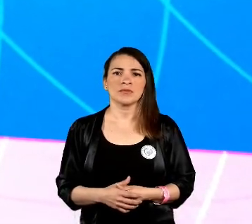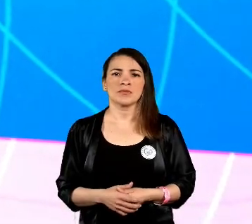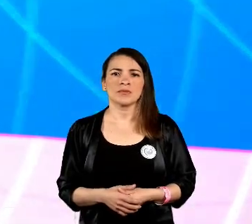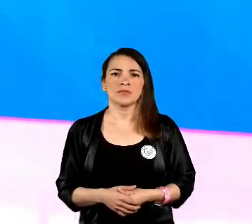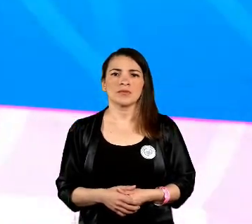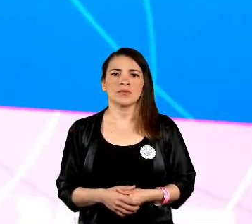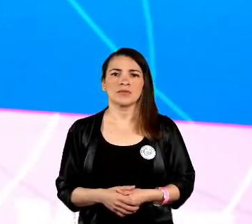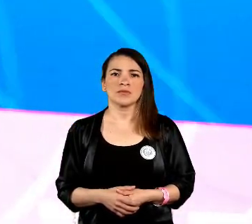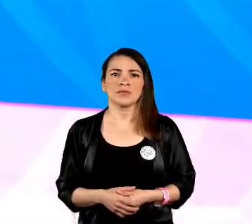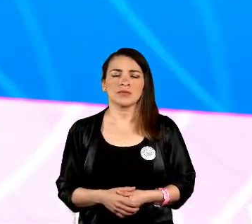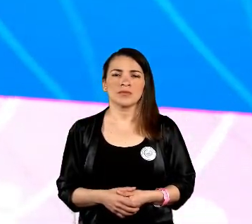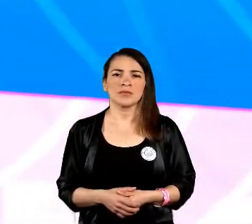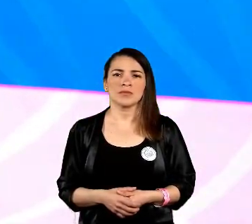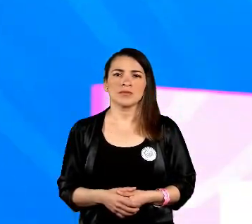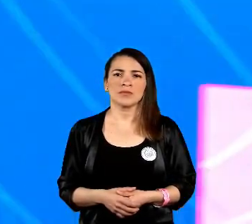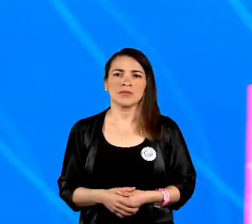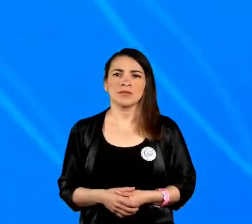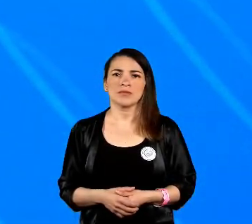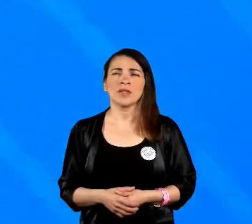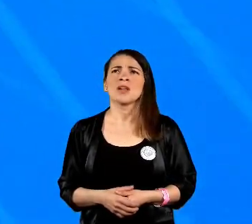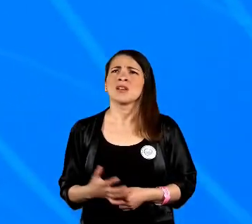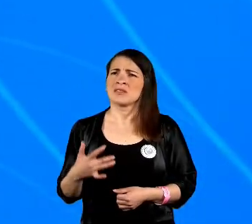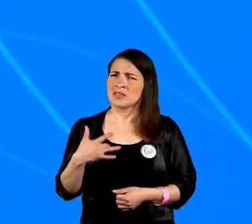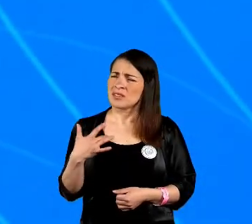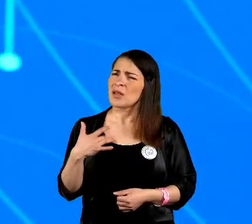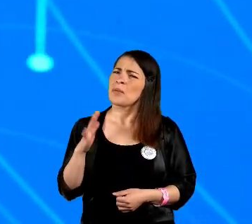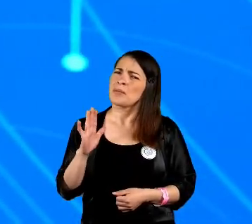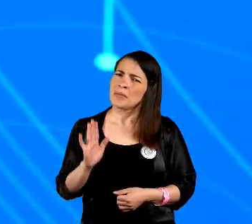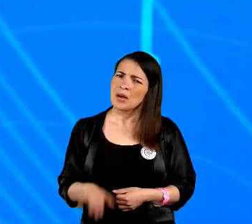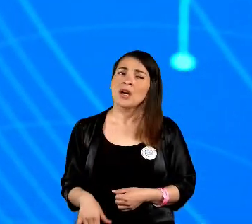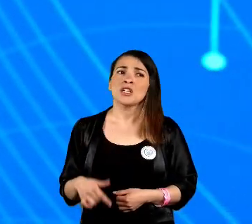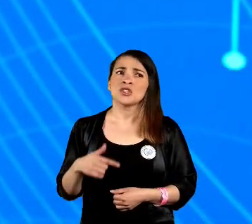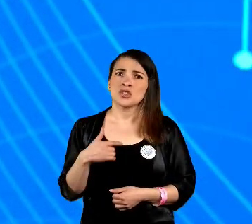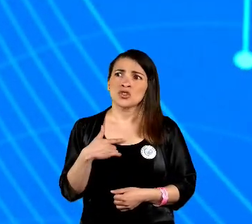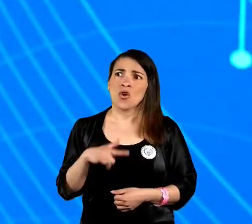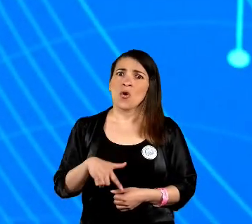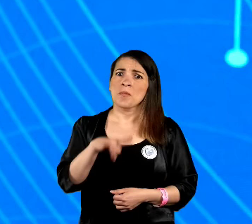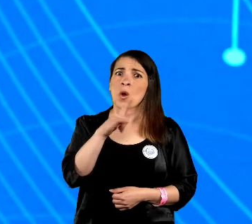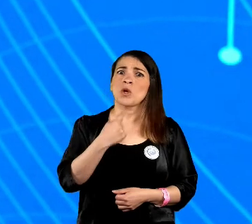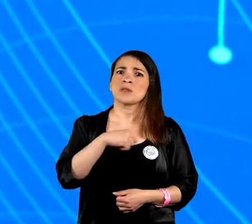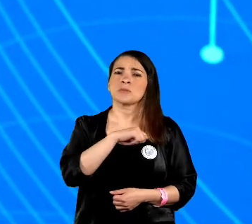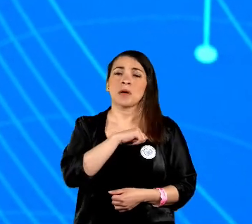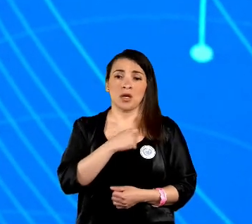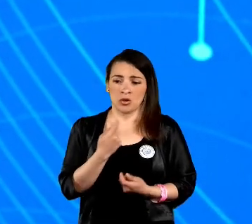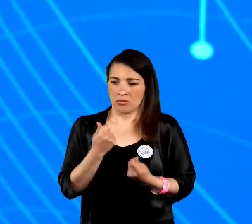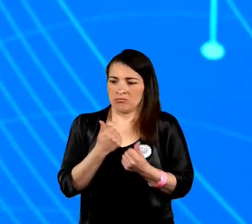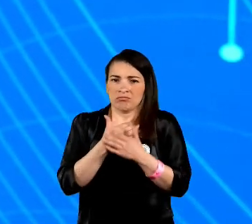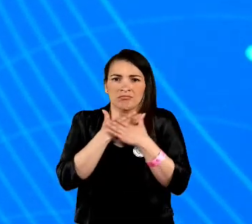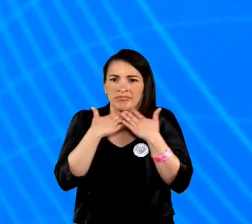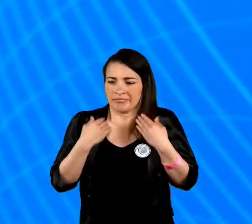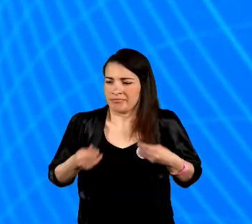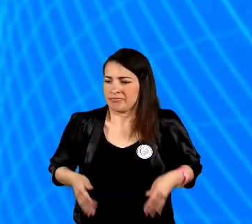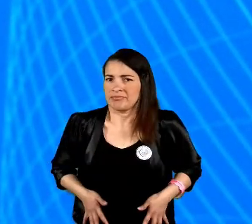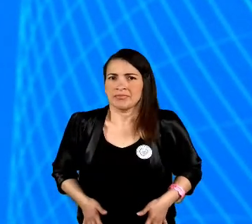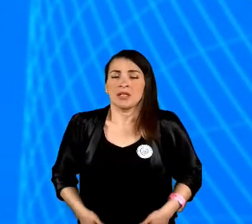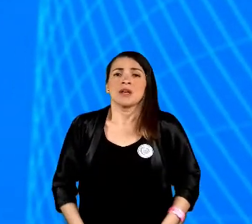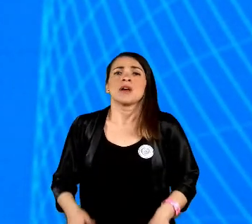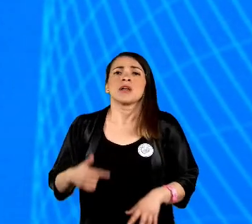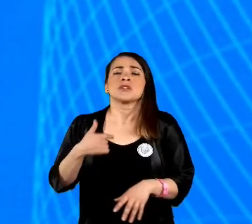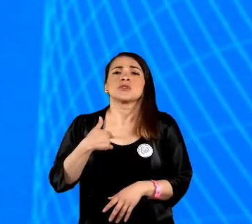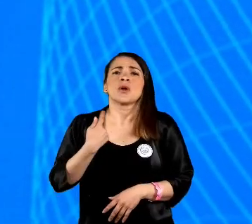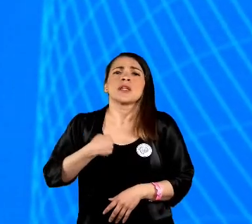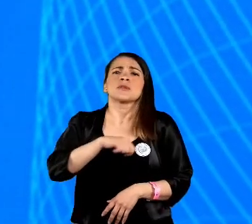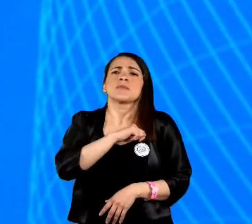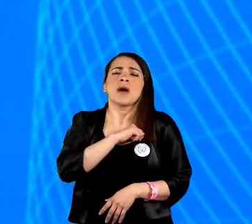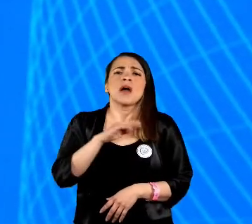y te cuento la pasé mal porque me acuerdo que tenía pago un viaje a España estaba quebrado y en España comía tortilla de